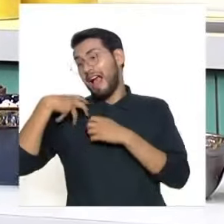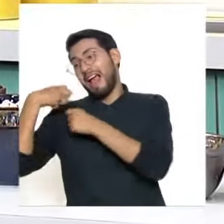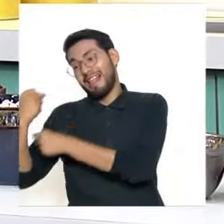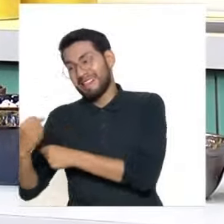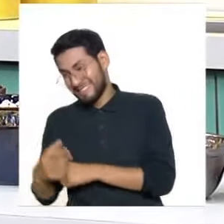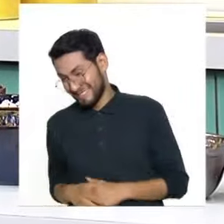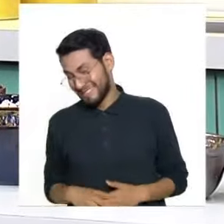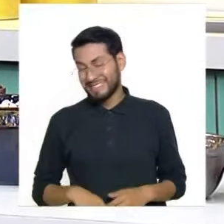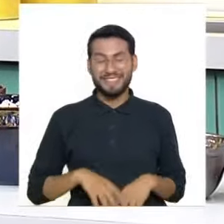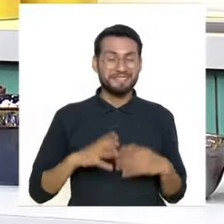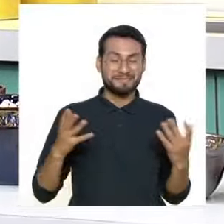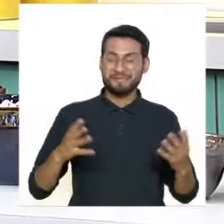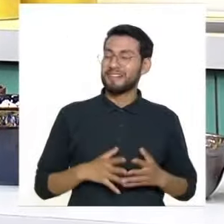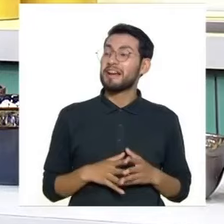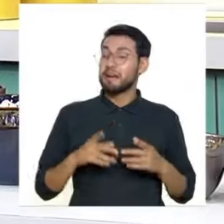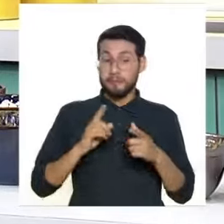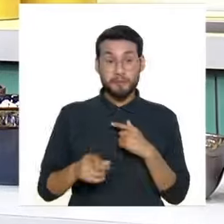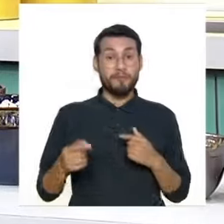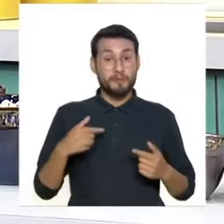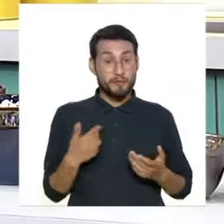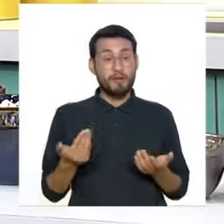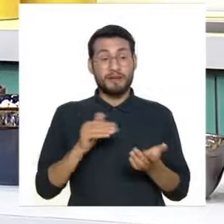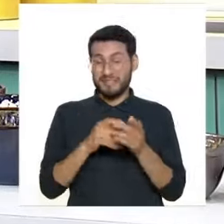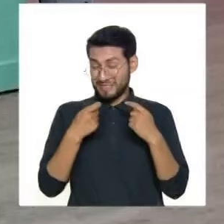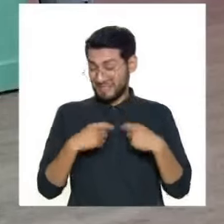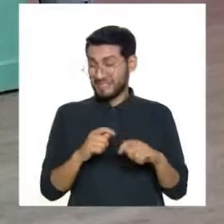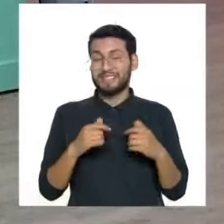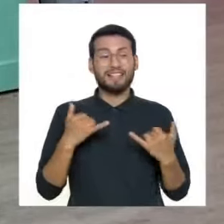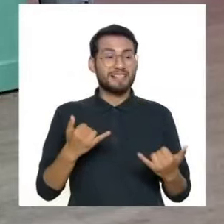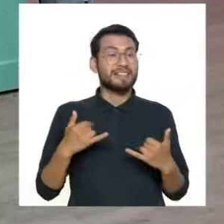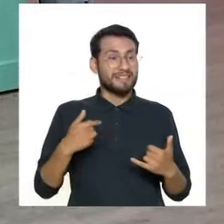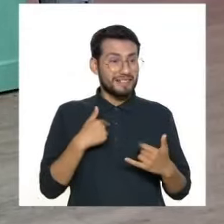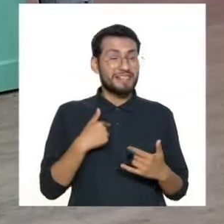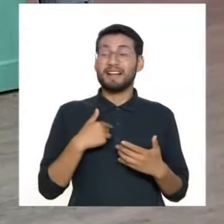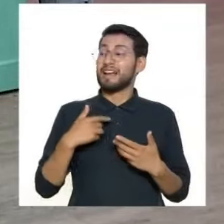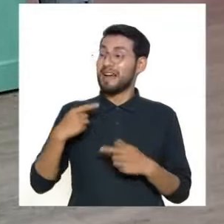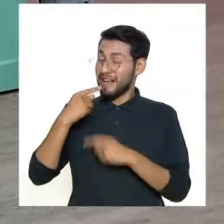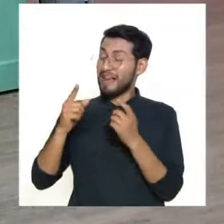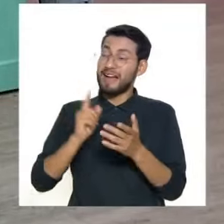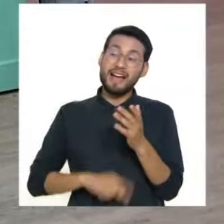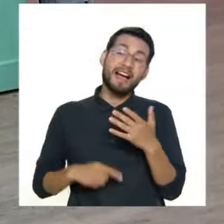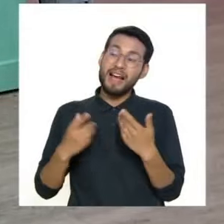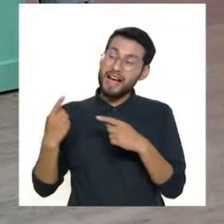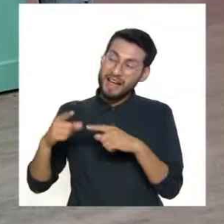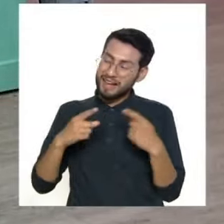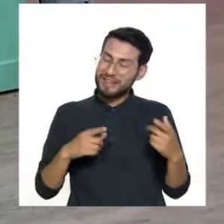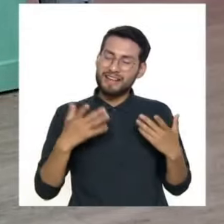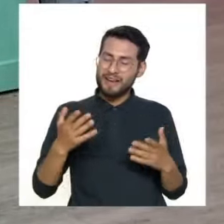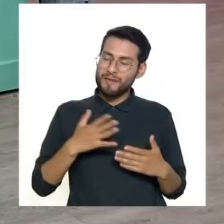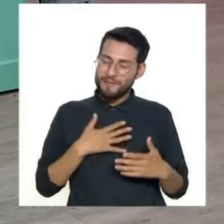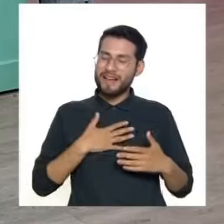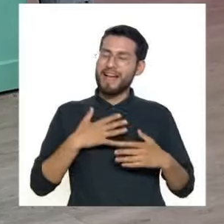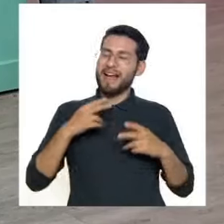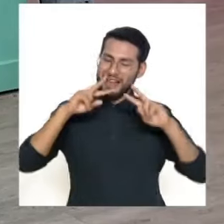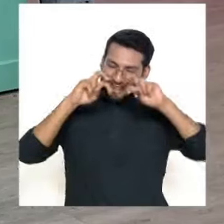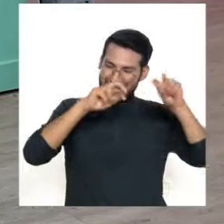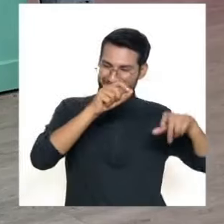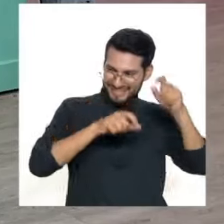completo entonces pero me voy a reivindicar clar vas a ver un día esto voy a venir les voy a decir qué cosa está pasando Desde la